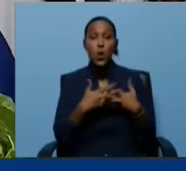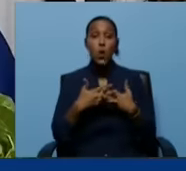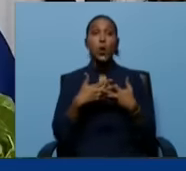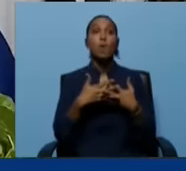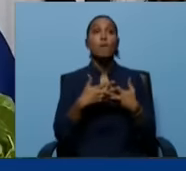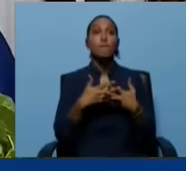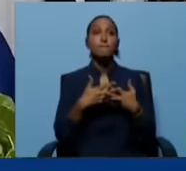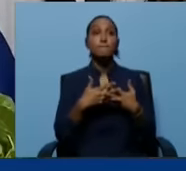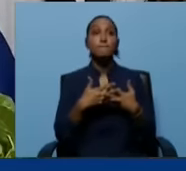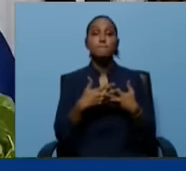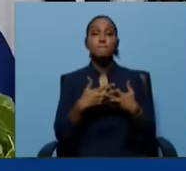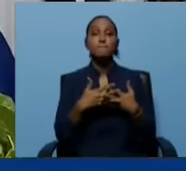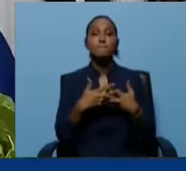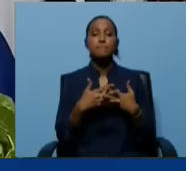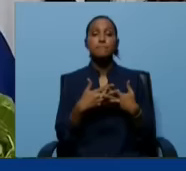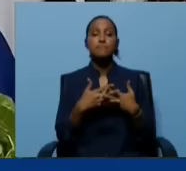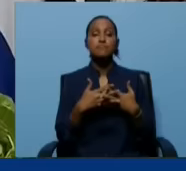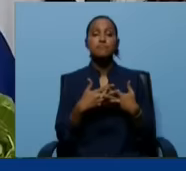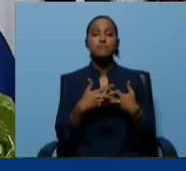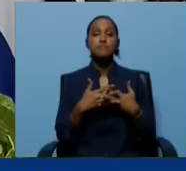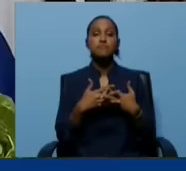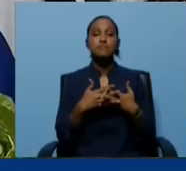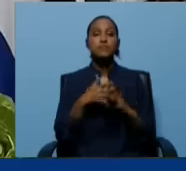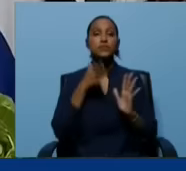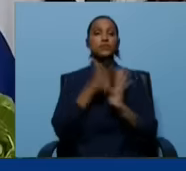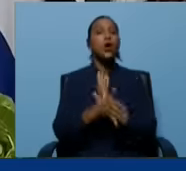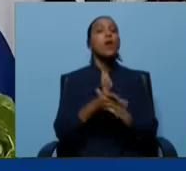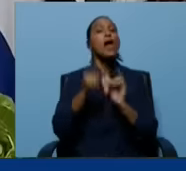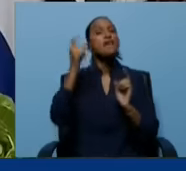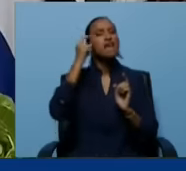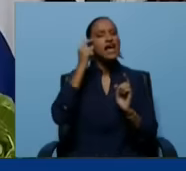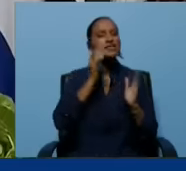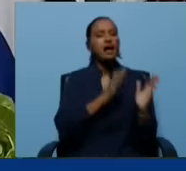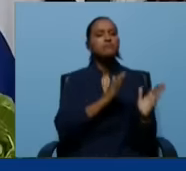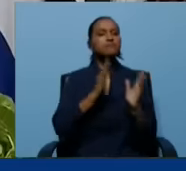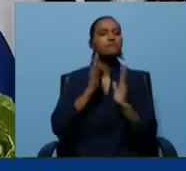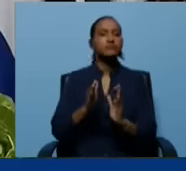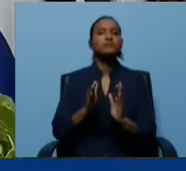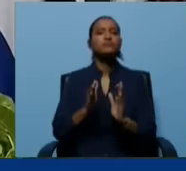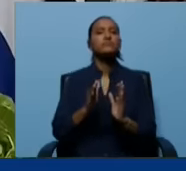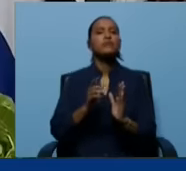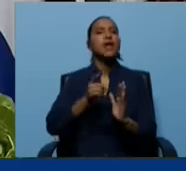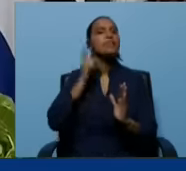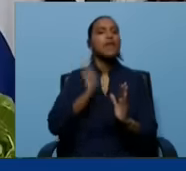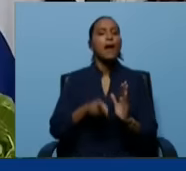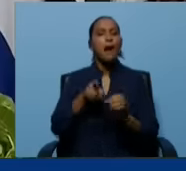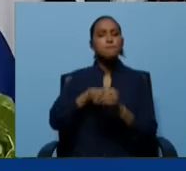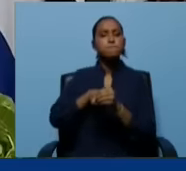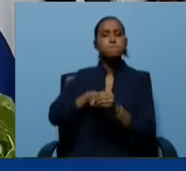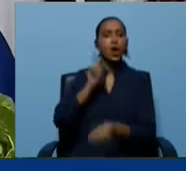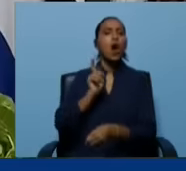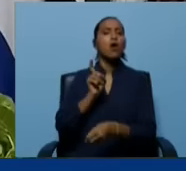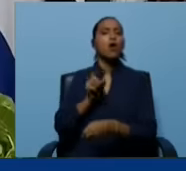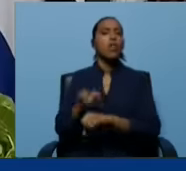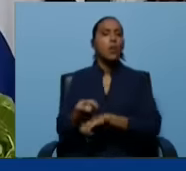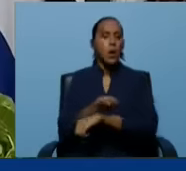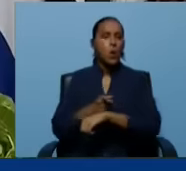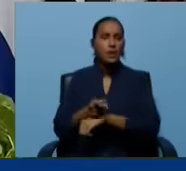que tenía un plazo para retirarse del gobierno